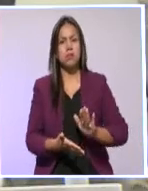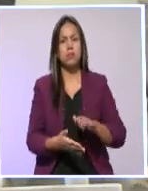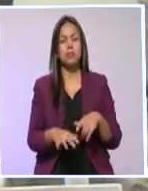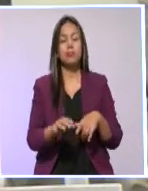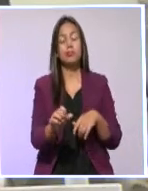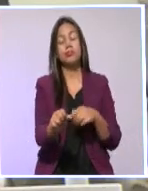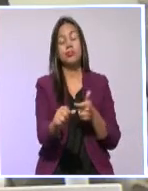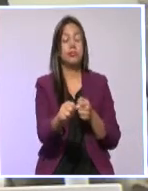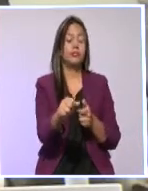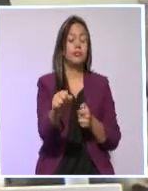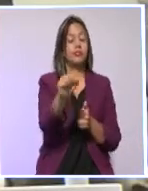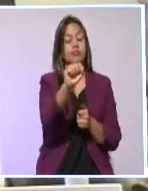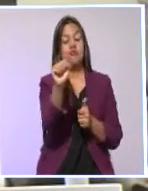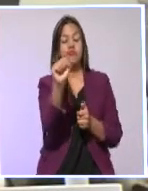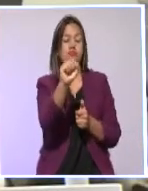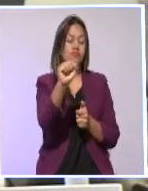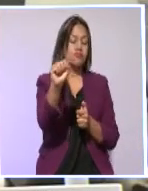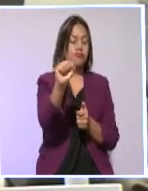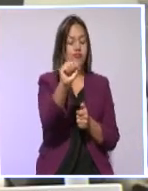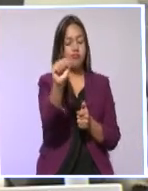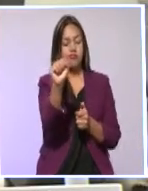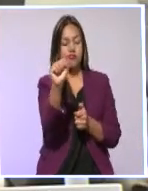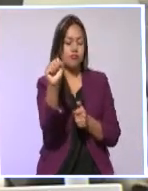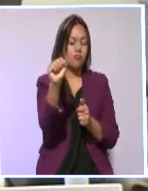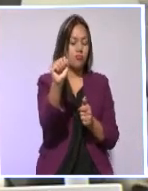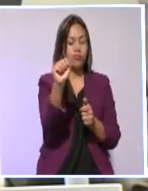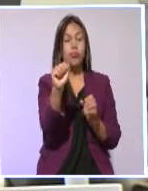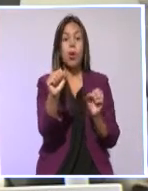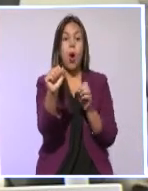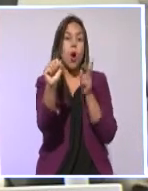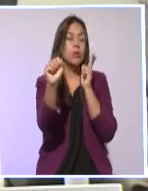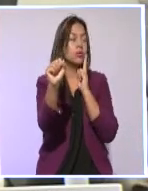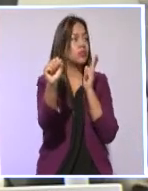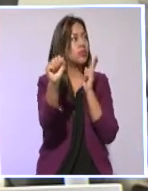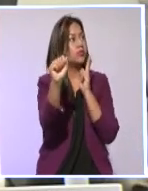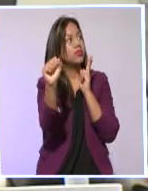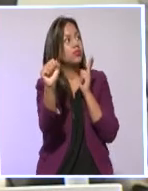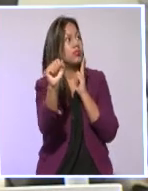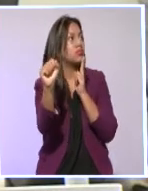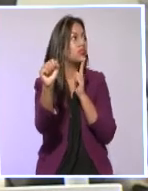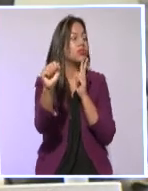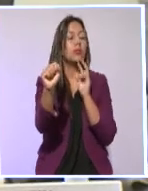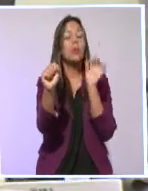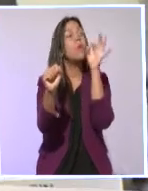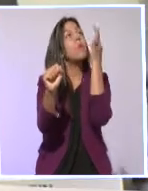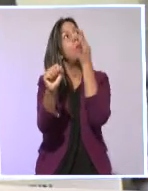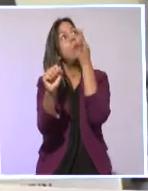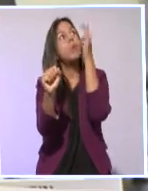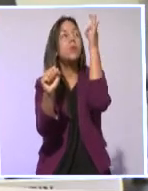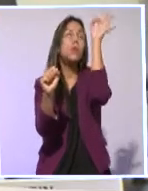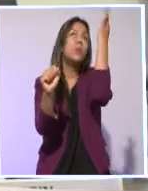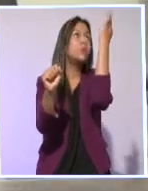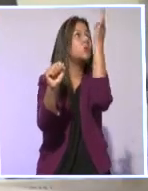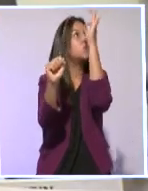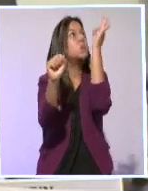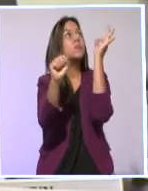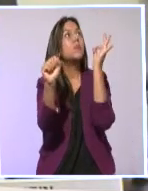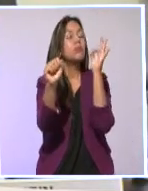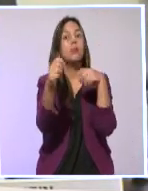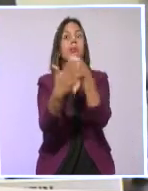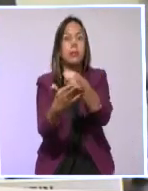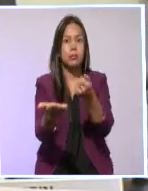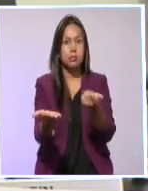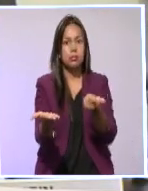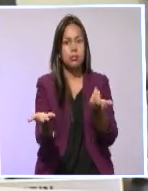desatento. O sea, las personas que están con celular, que están fumando, que están comiendo, que están maquillándose. La segunda es el exceso